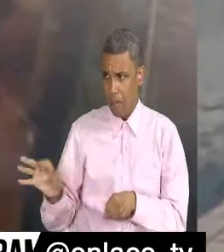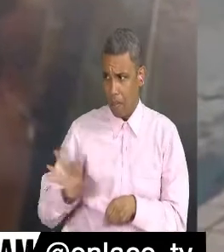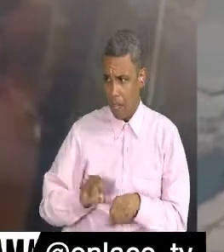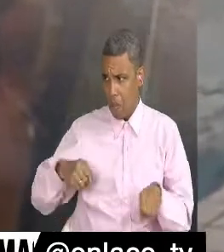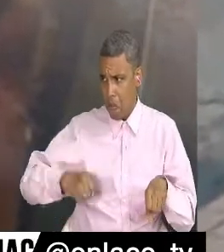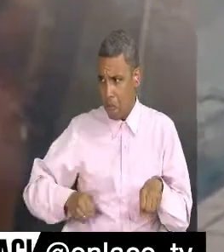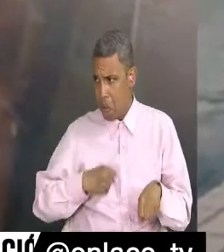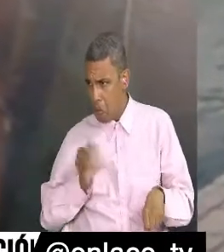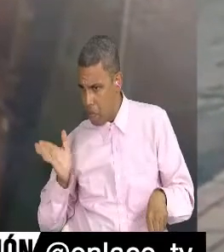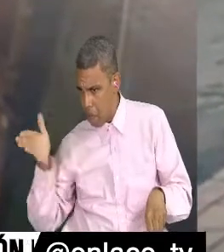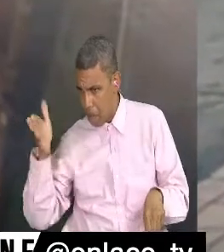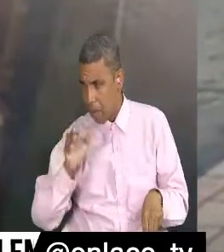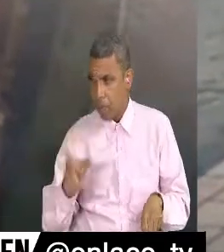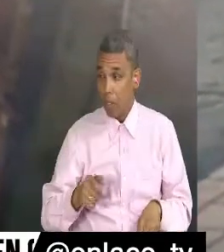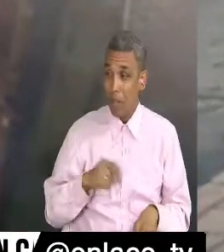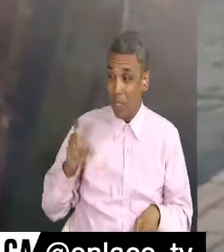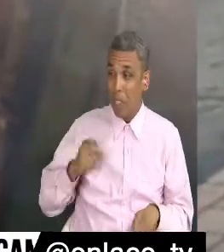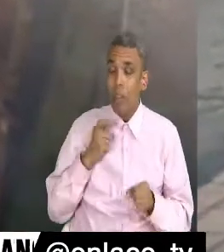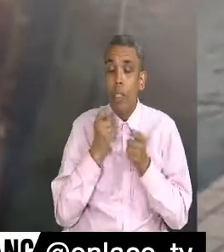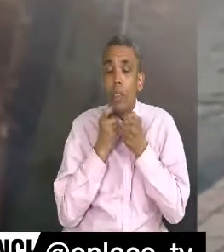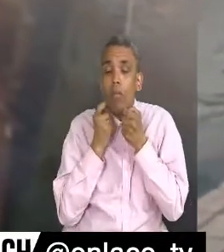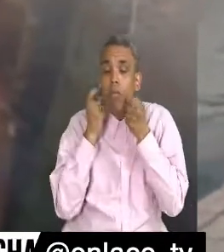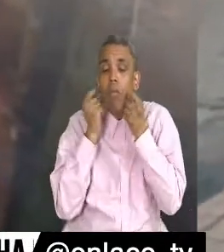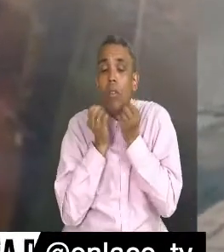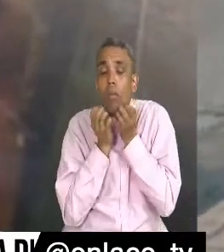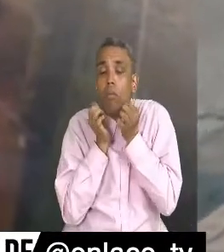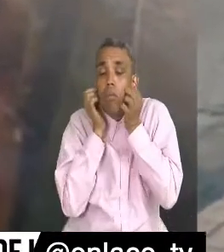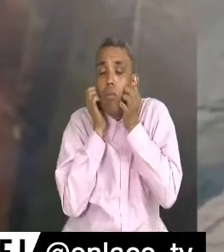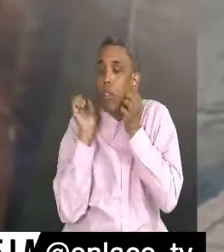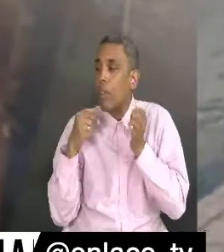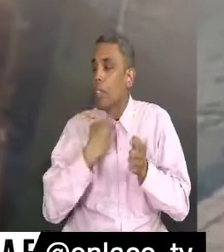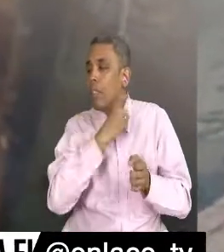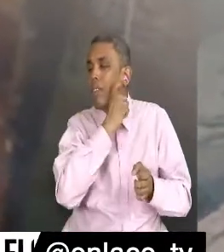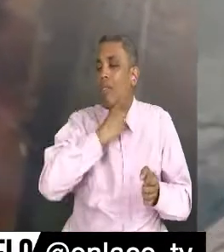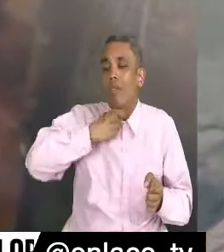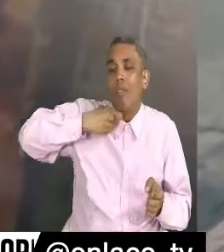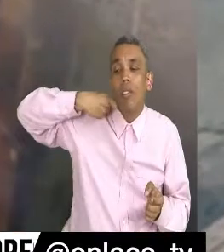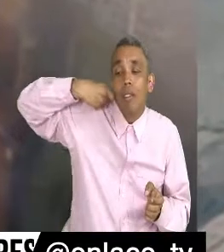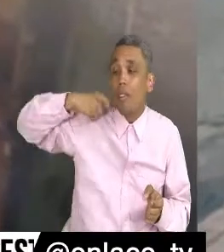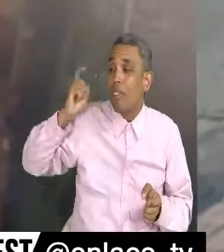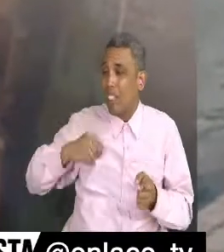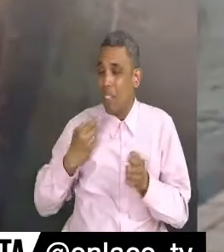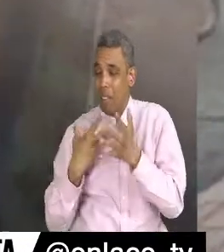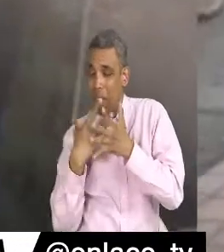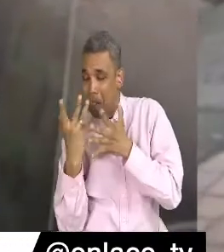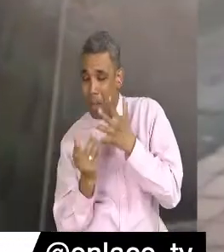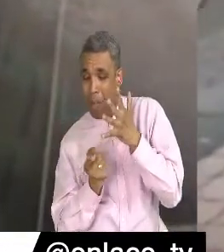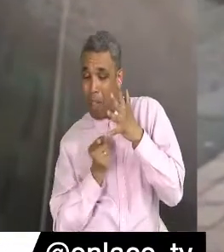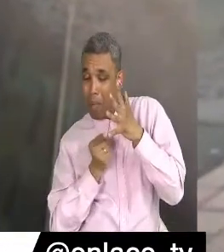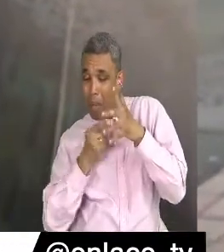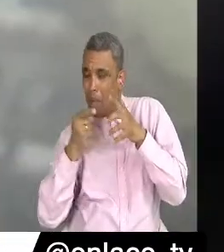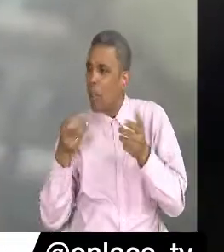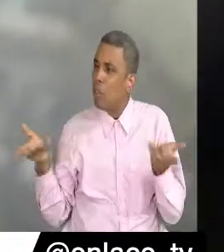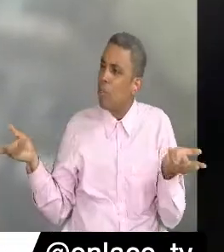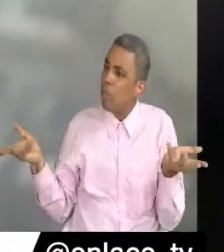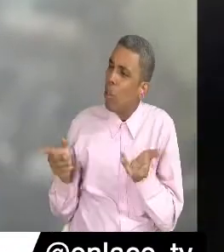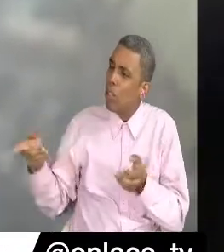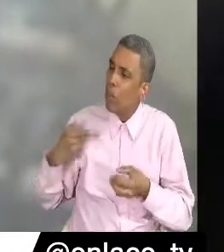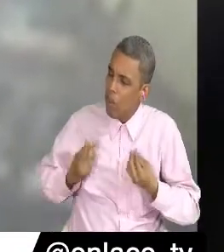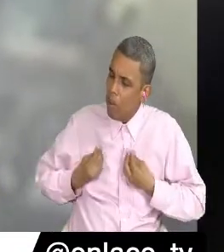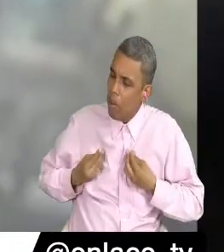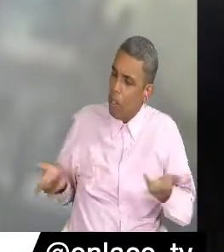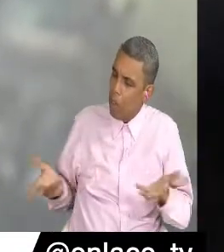más limpias, más serias ya. Pero necesito saber dónde vive usted para saber por si de pronto usted me roba a mí los almuerzos. Entonces yo llego y lo